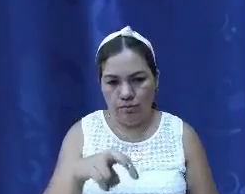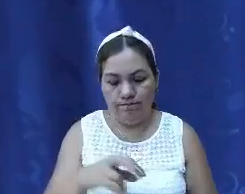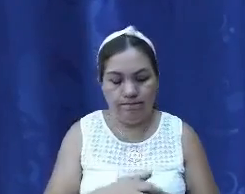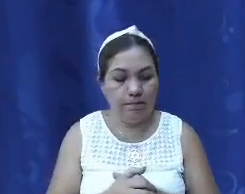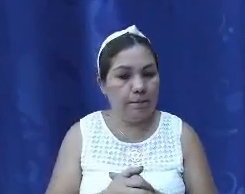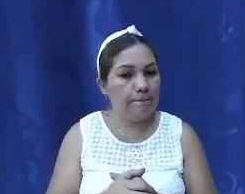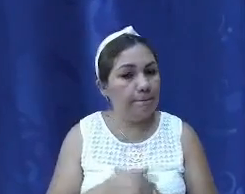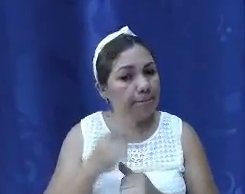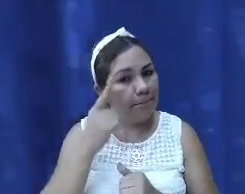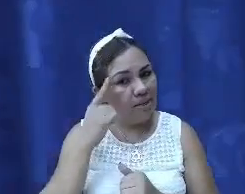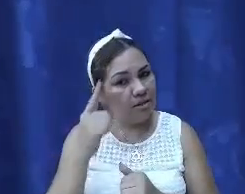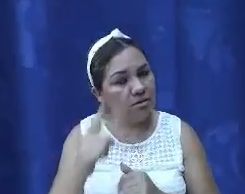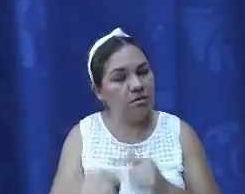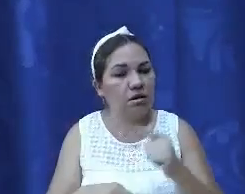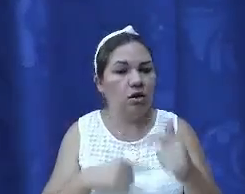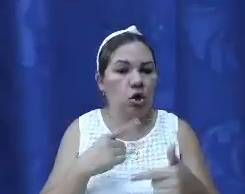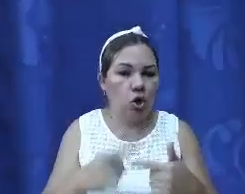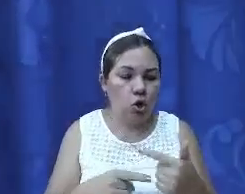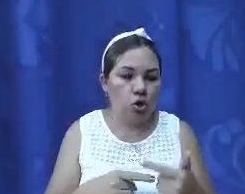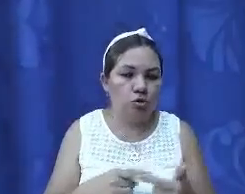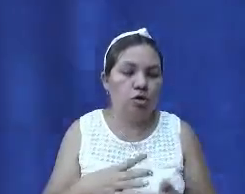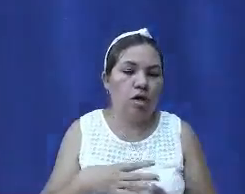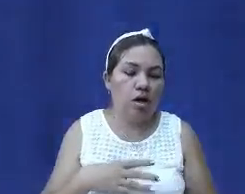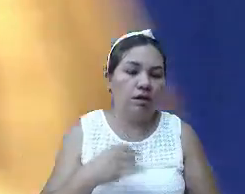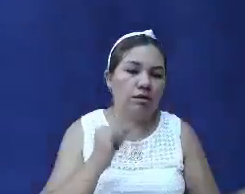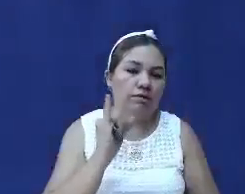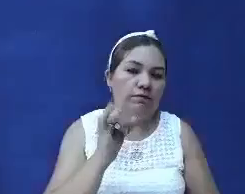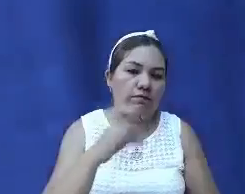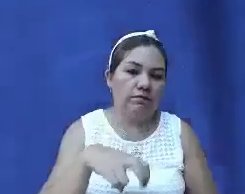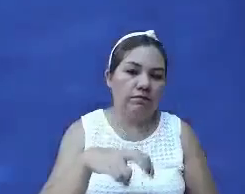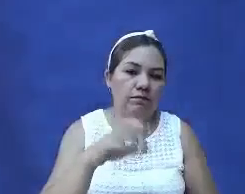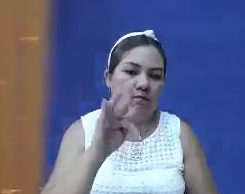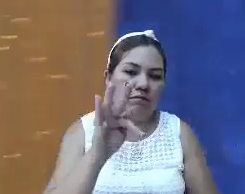ser otros y que están infiltrados entre ustedes.